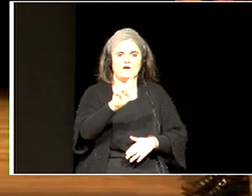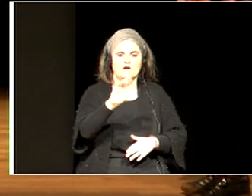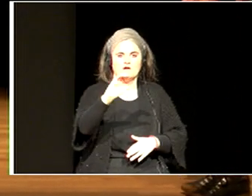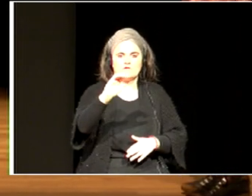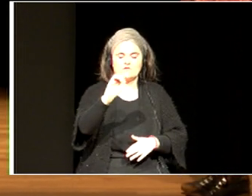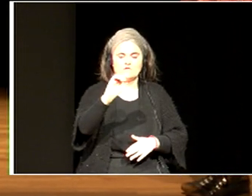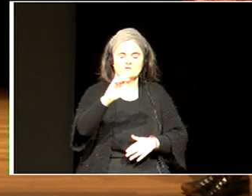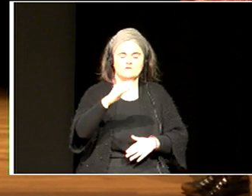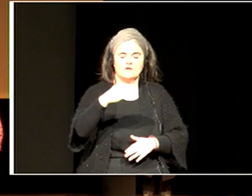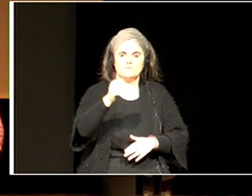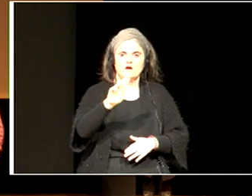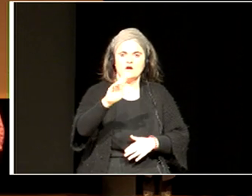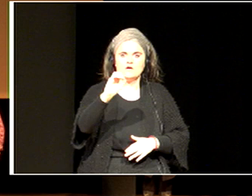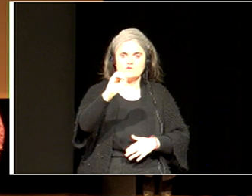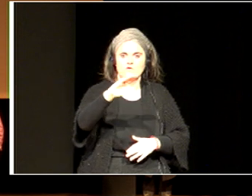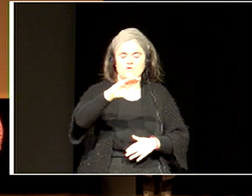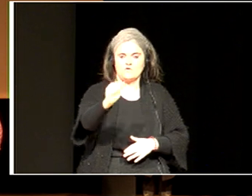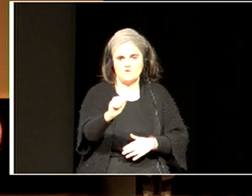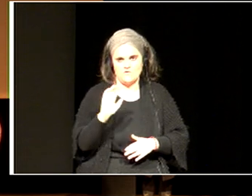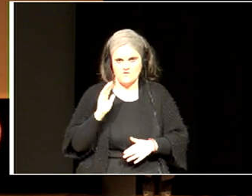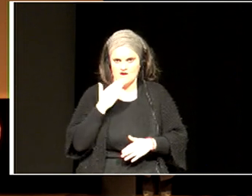hay gente a la que se le ve el pensamiento